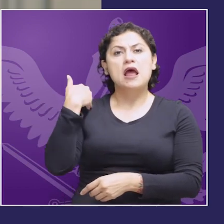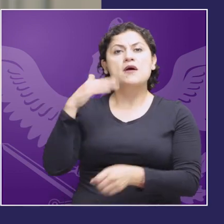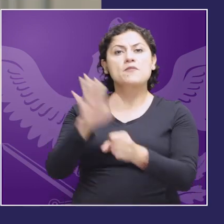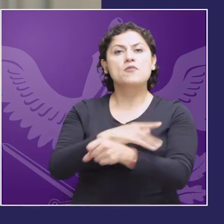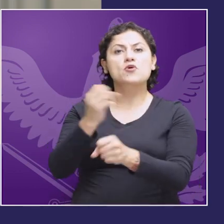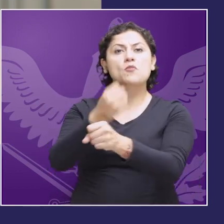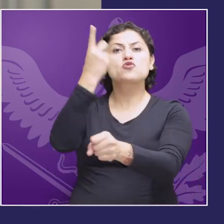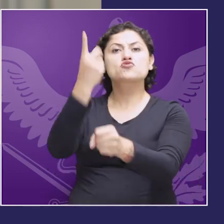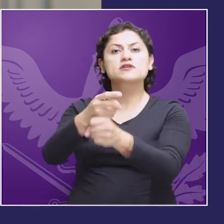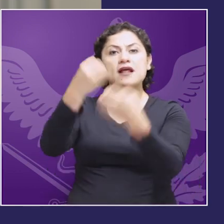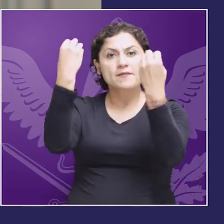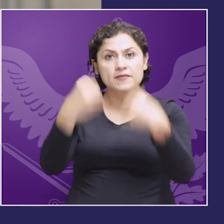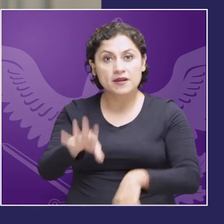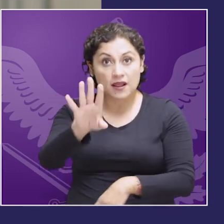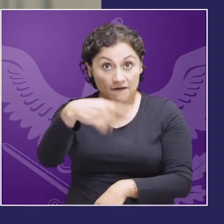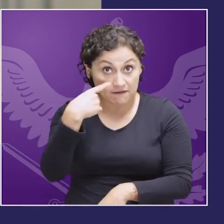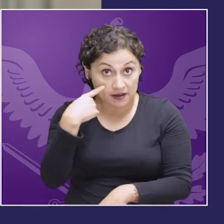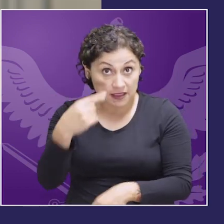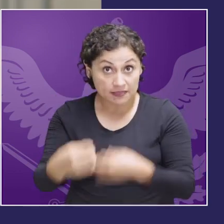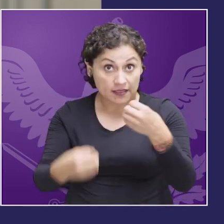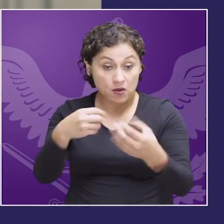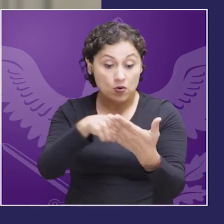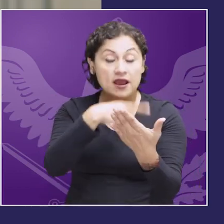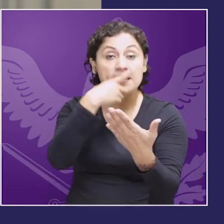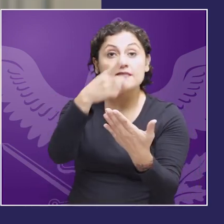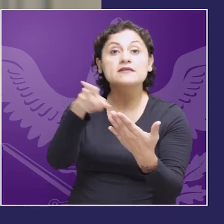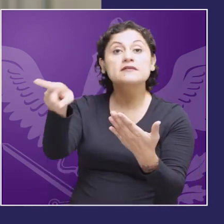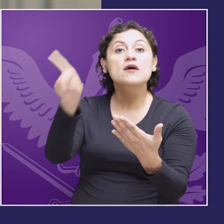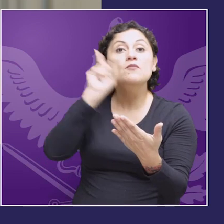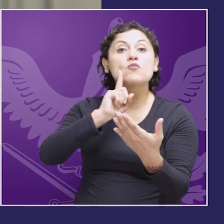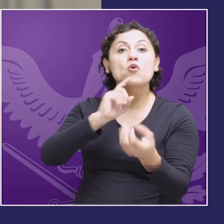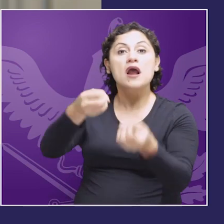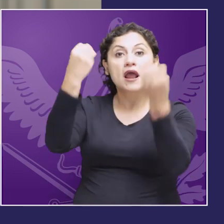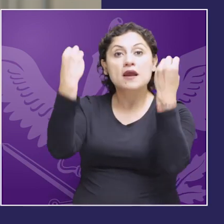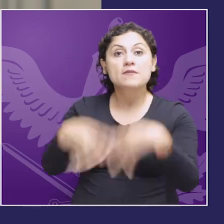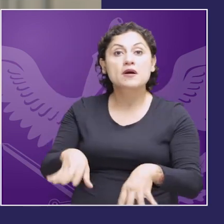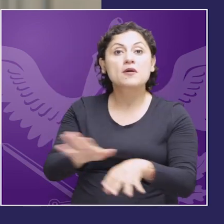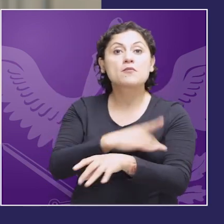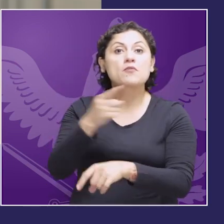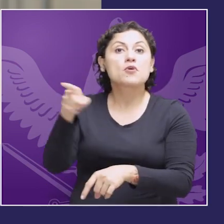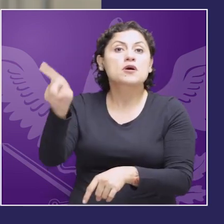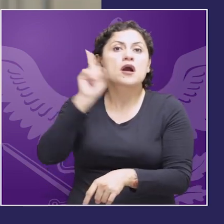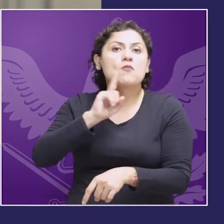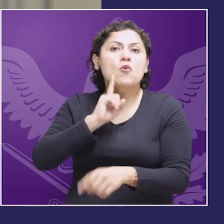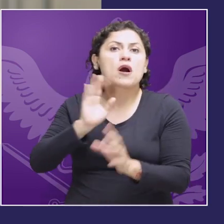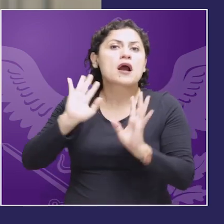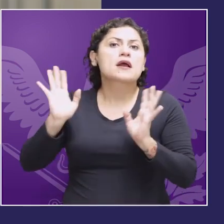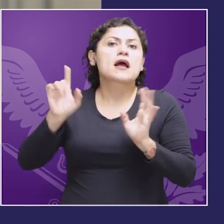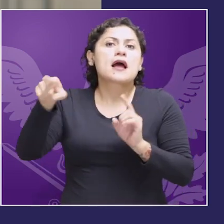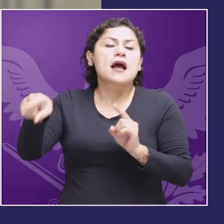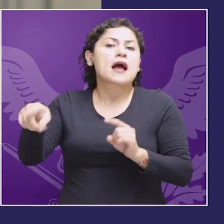muchas veces, perdió oportunidad. ¿Por qué? Porque la mujer ya tuvo la guagua, ya pasó, no importa que haya estado engrillada. Pero